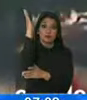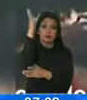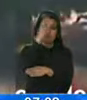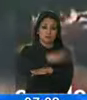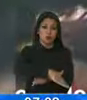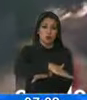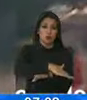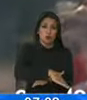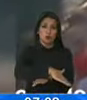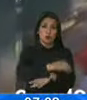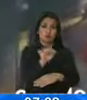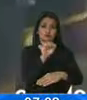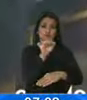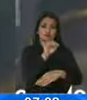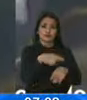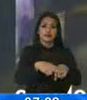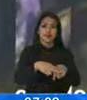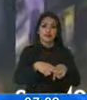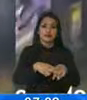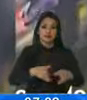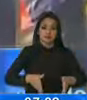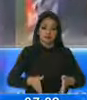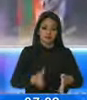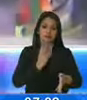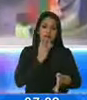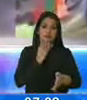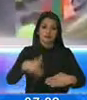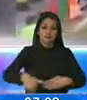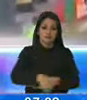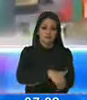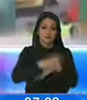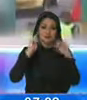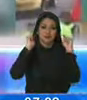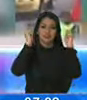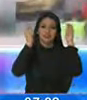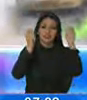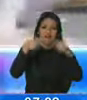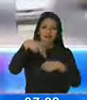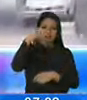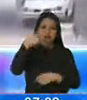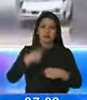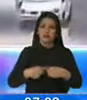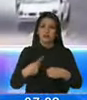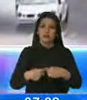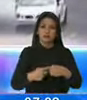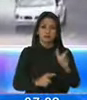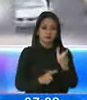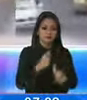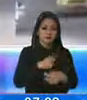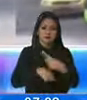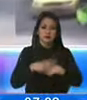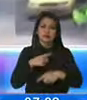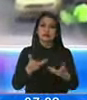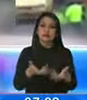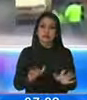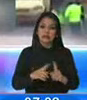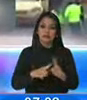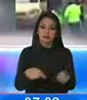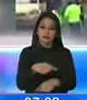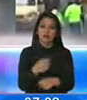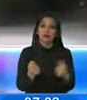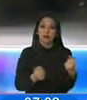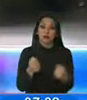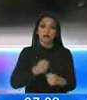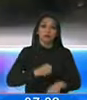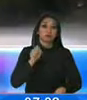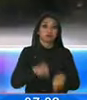taxi. Esto sucedió en la avenida Eloy Alfaro y Chiris, en el norte centro de la capital. No se reportaron personas heridas, pero sí daños en la